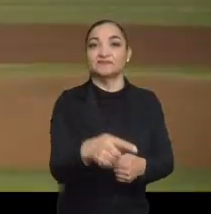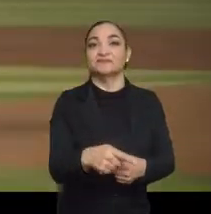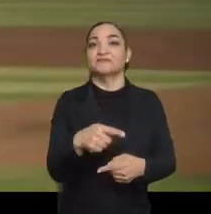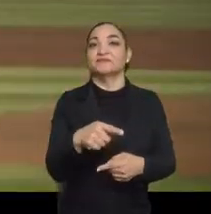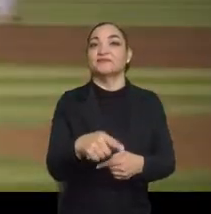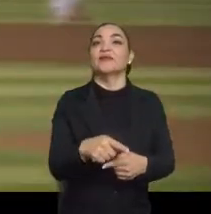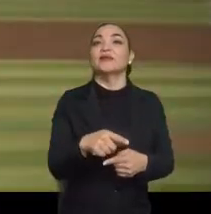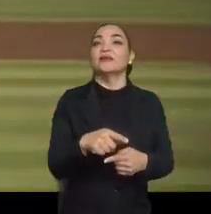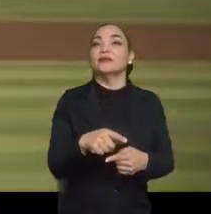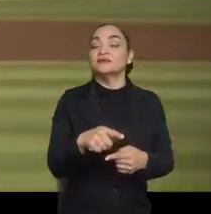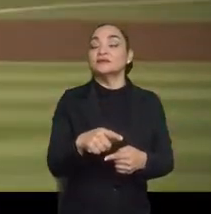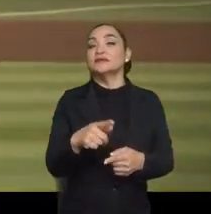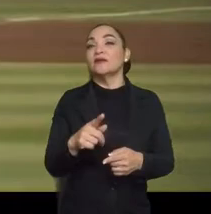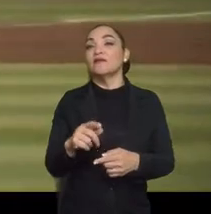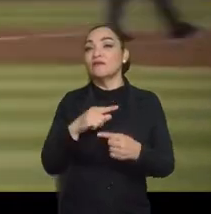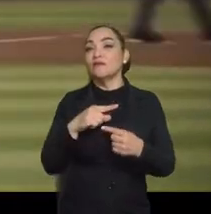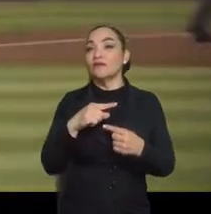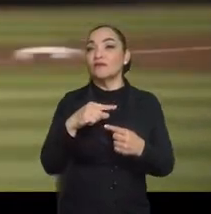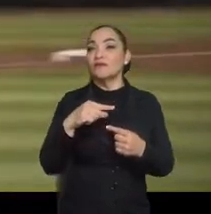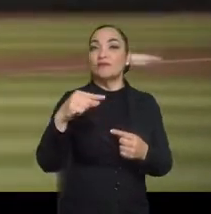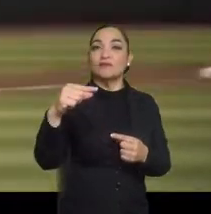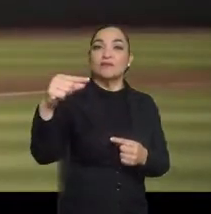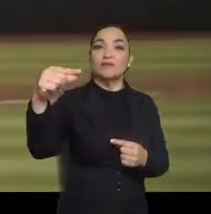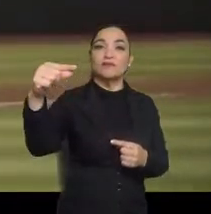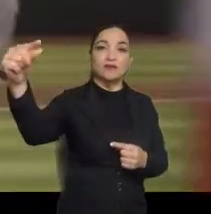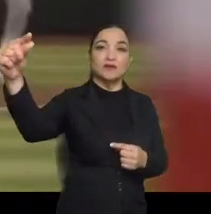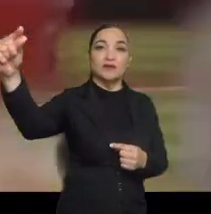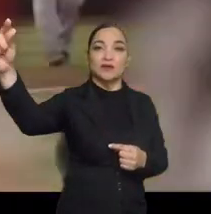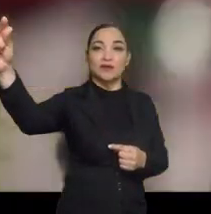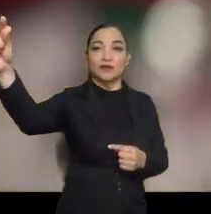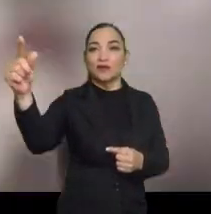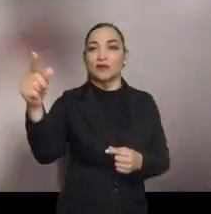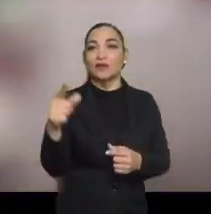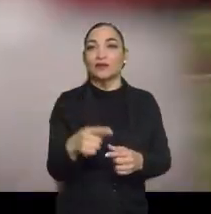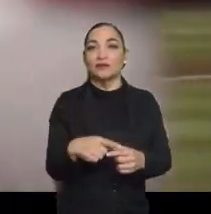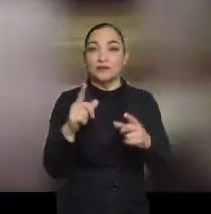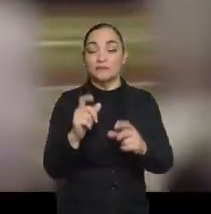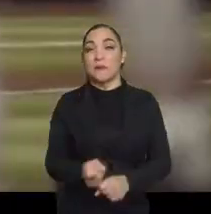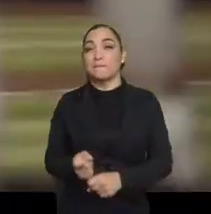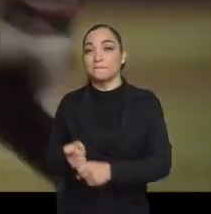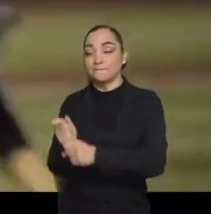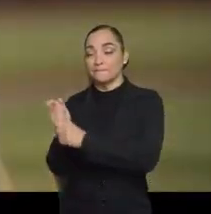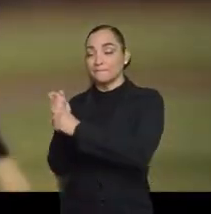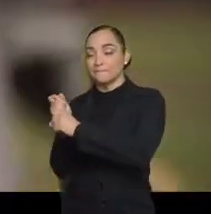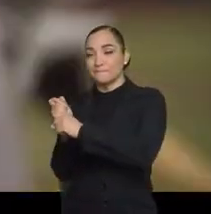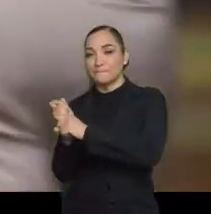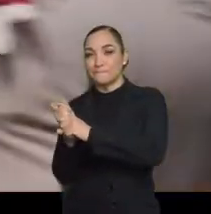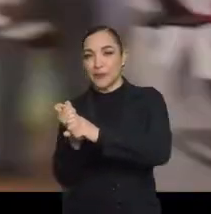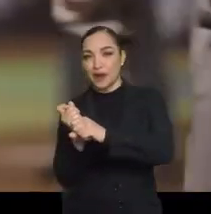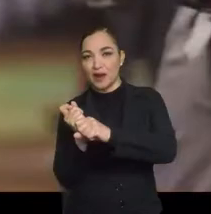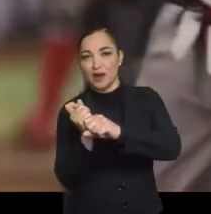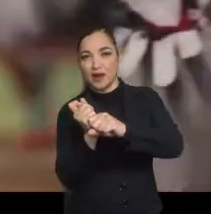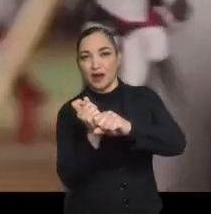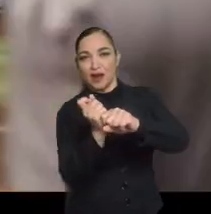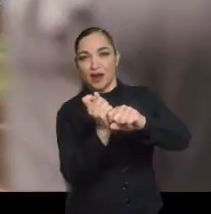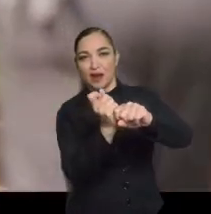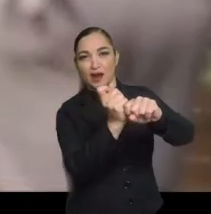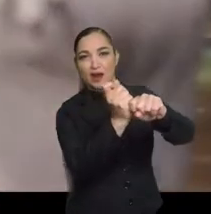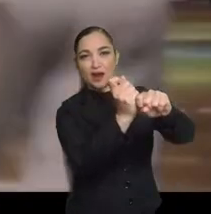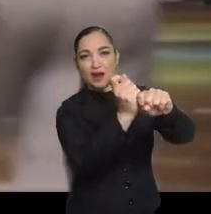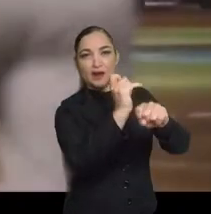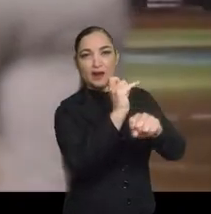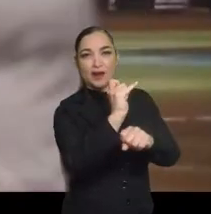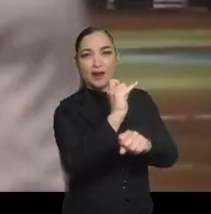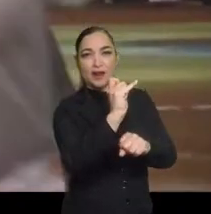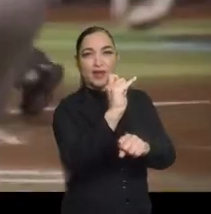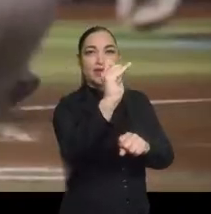Carlos Veraza. Ahí está, Joey Meneses. Decíamos que abrió los ojos al béisbol de las Grandes Ligas con lo que realizó. Si sacamos los números de Meneses a